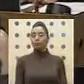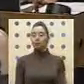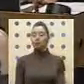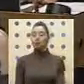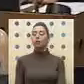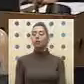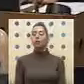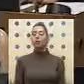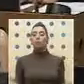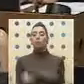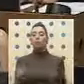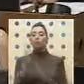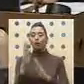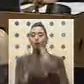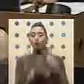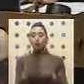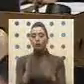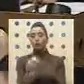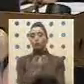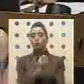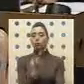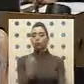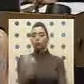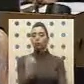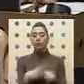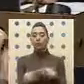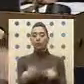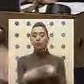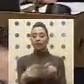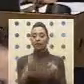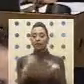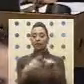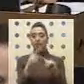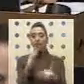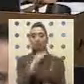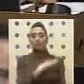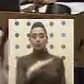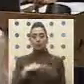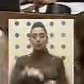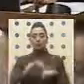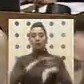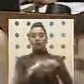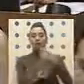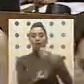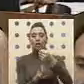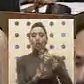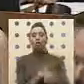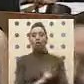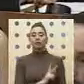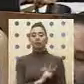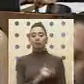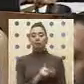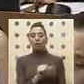promovido y protegido en innumerables ocasiones por el ex ministro de Hacienda, señor Larraín,